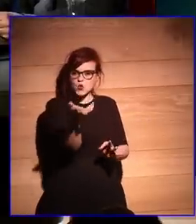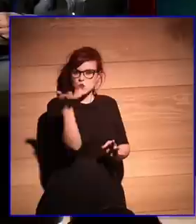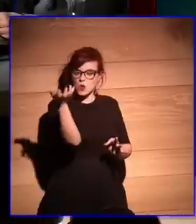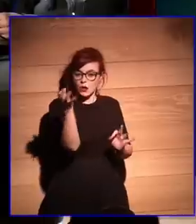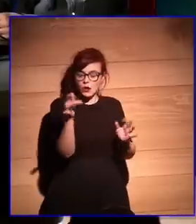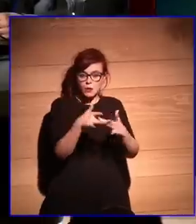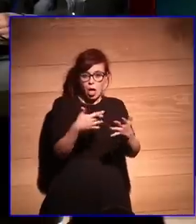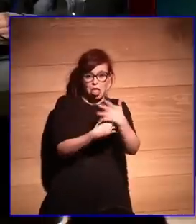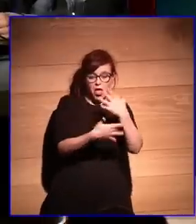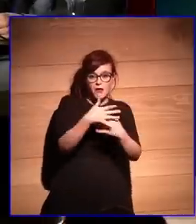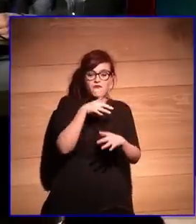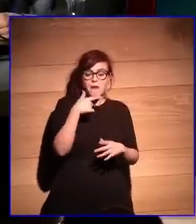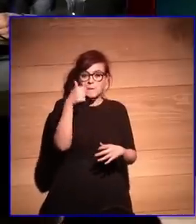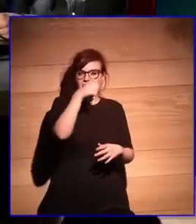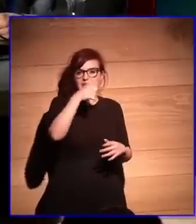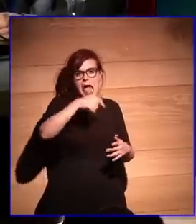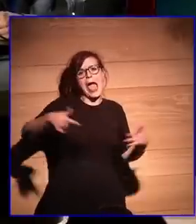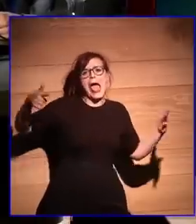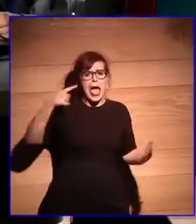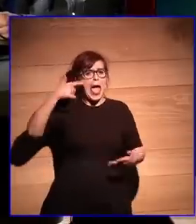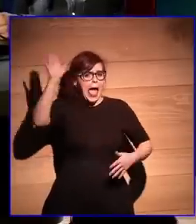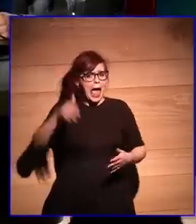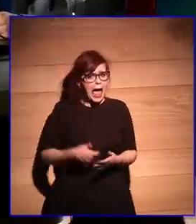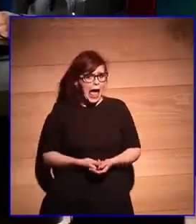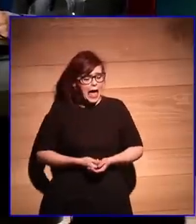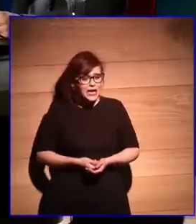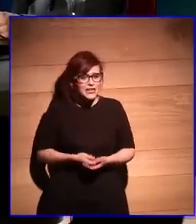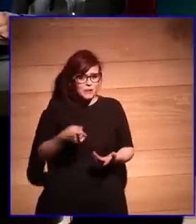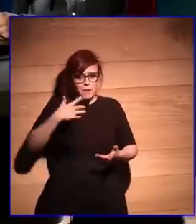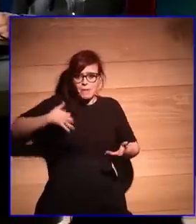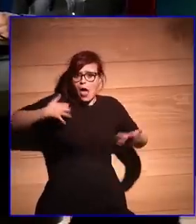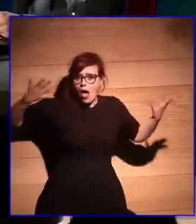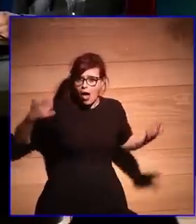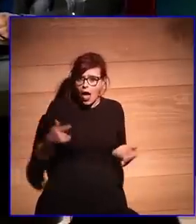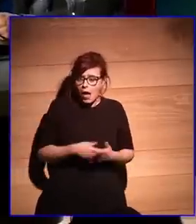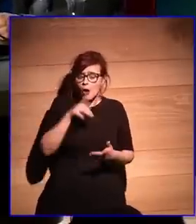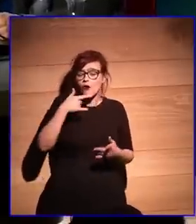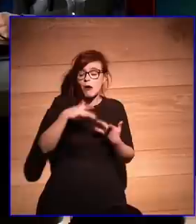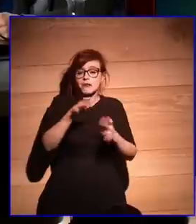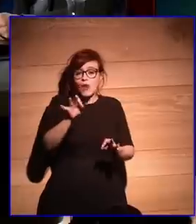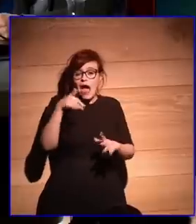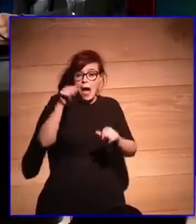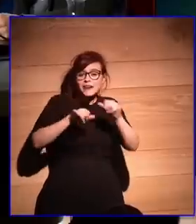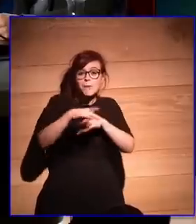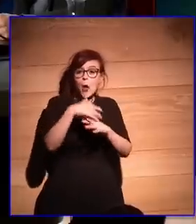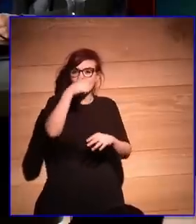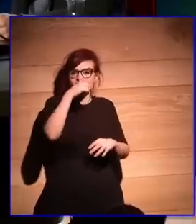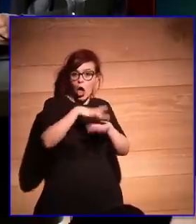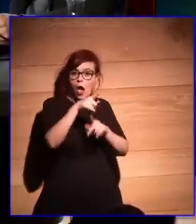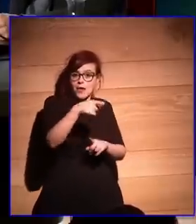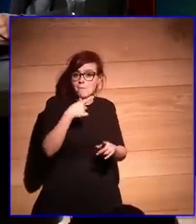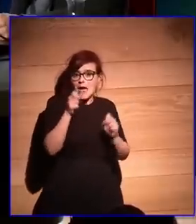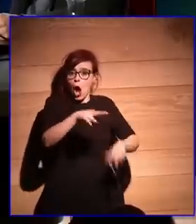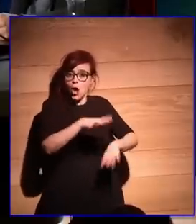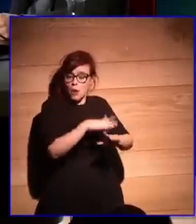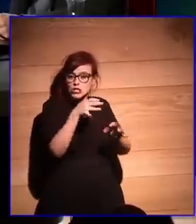O sea, el Chianti como vino sofisticado, venga ya. Por y Dios. Aparte que... No, me mosqueo, digo, pero y por Dios. Y aparte es una tontería porque los vinos es donde te la clavan. Es que